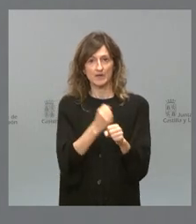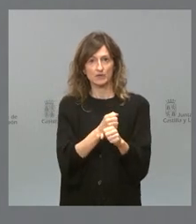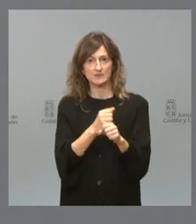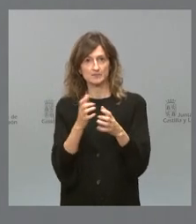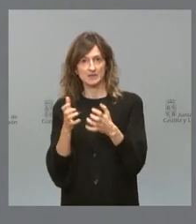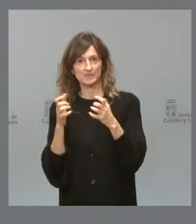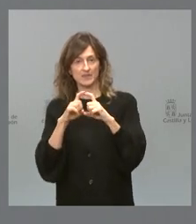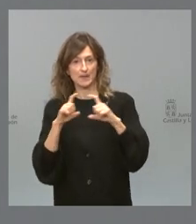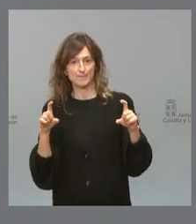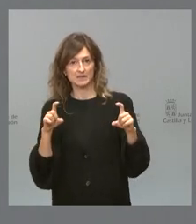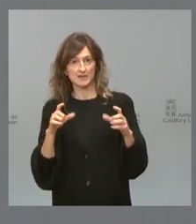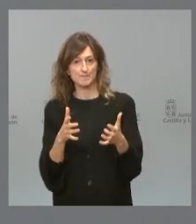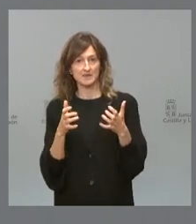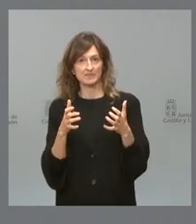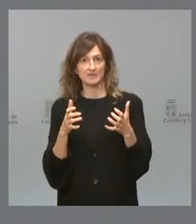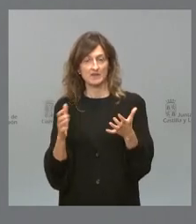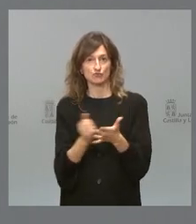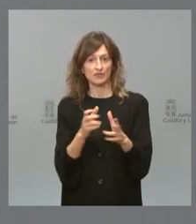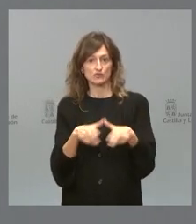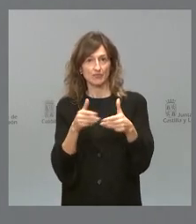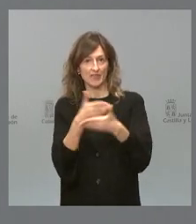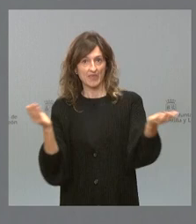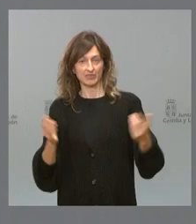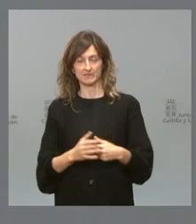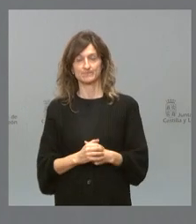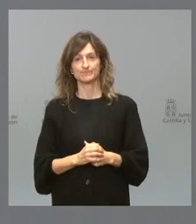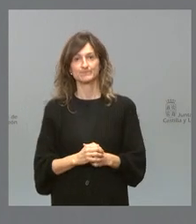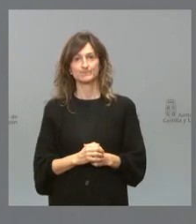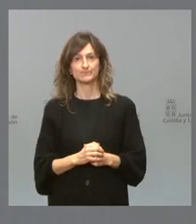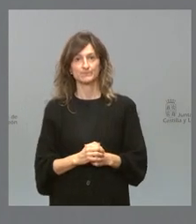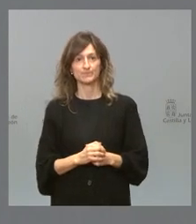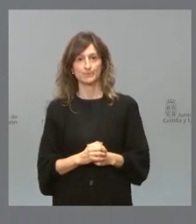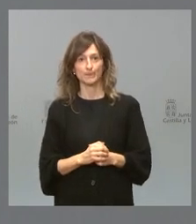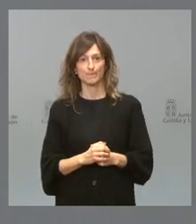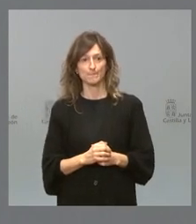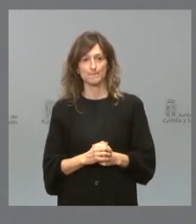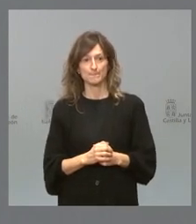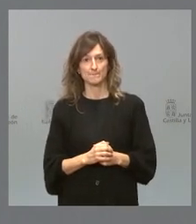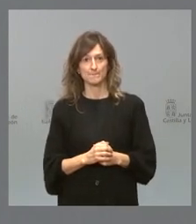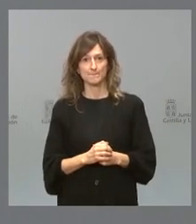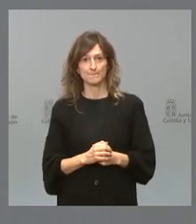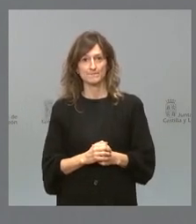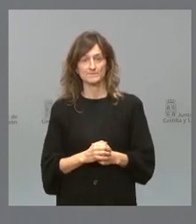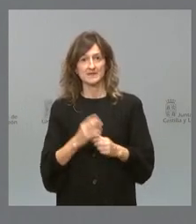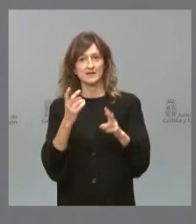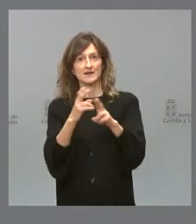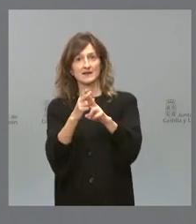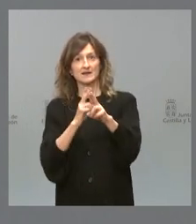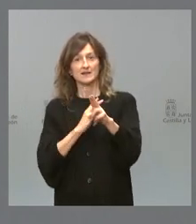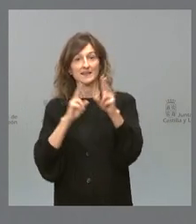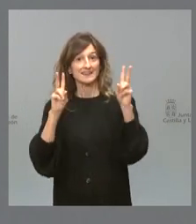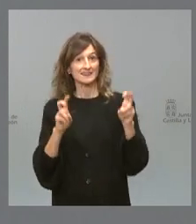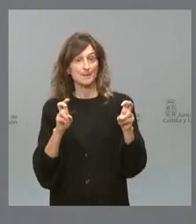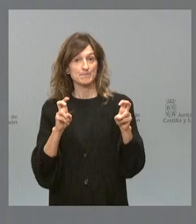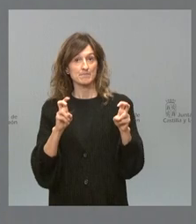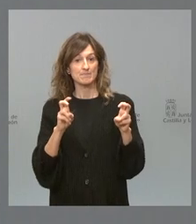a las empresas y En definitiva que hicieran Al conjunto de la sociedad Pero no no me ha contestado sobre el tema por ejemplo